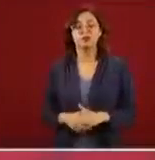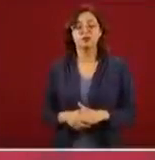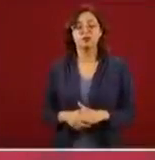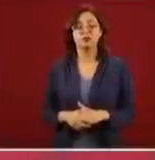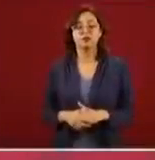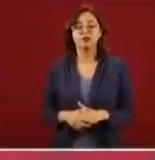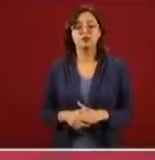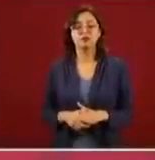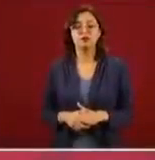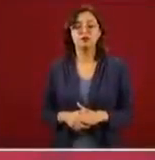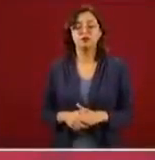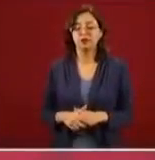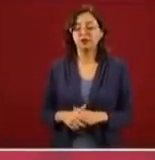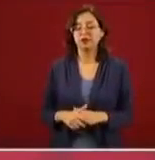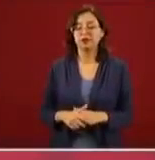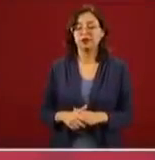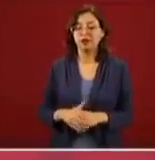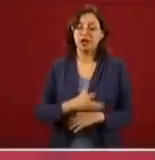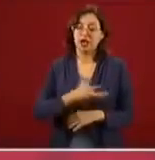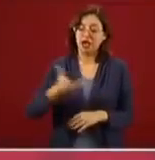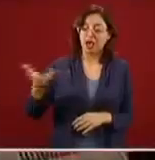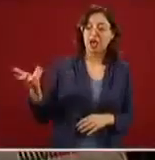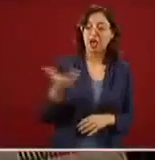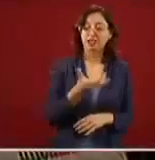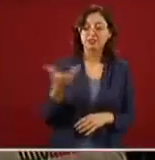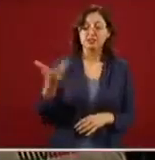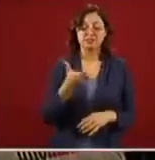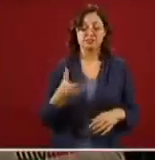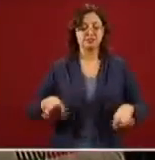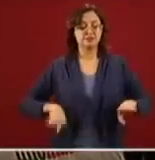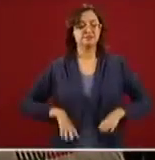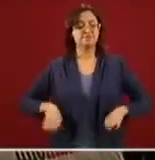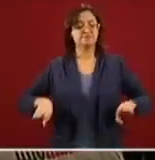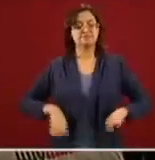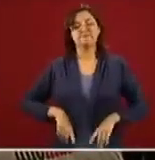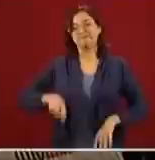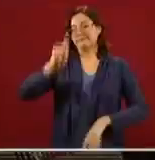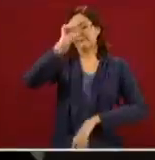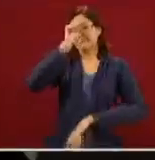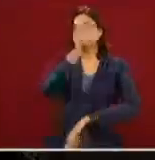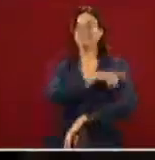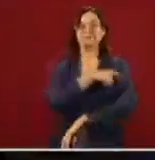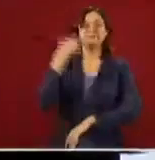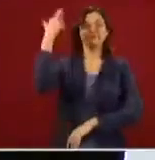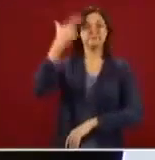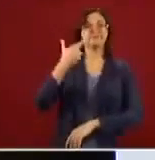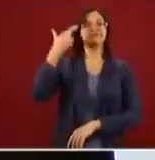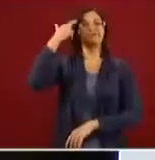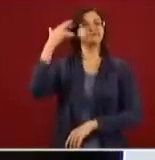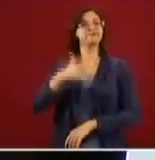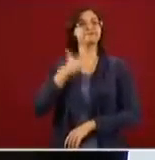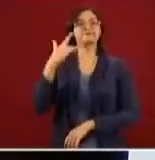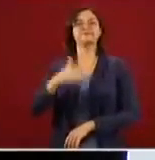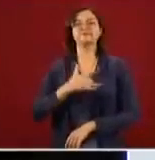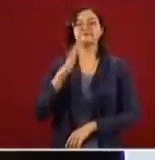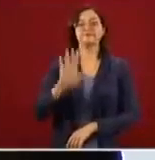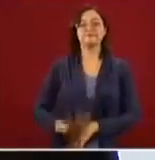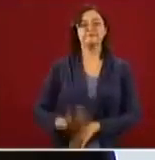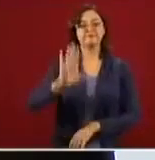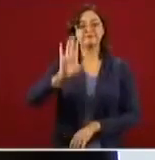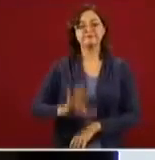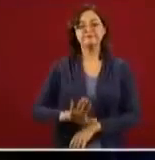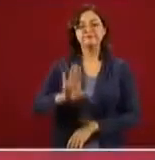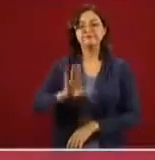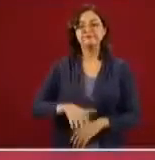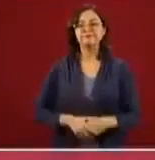que actuaban como faraones, ¿no?, y que